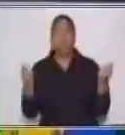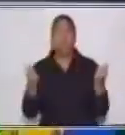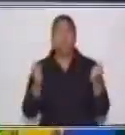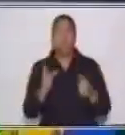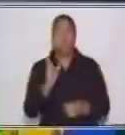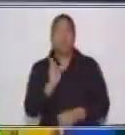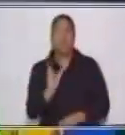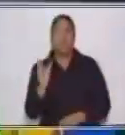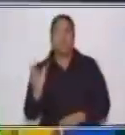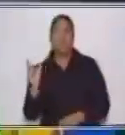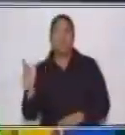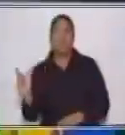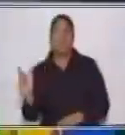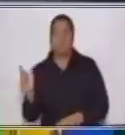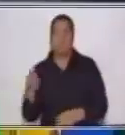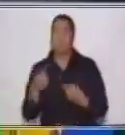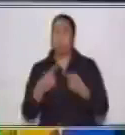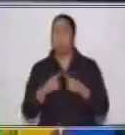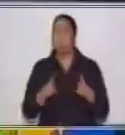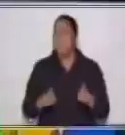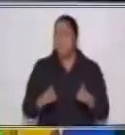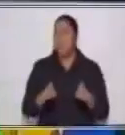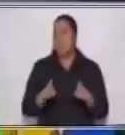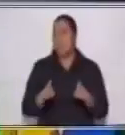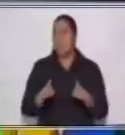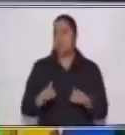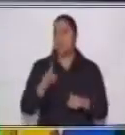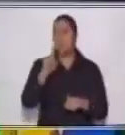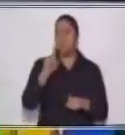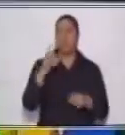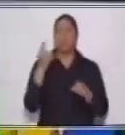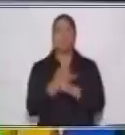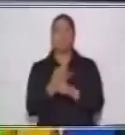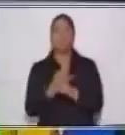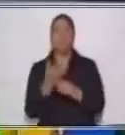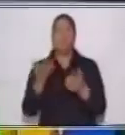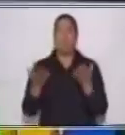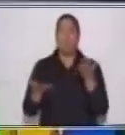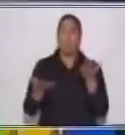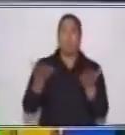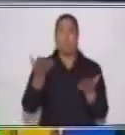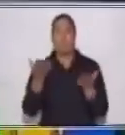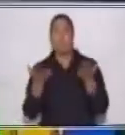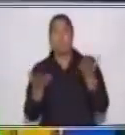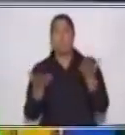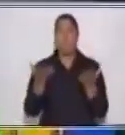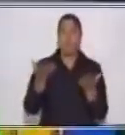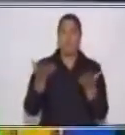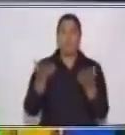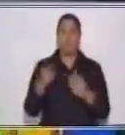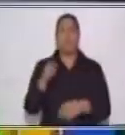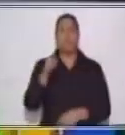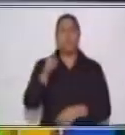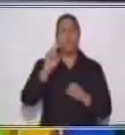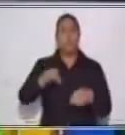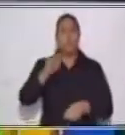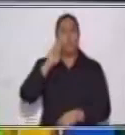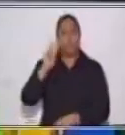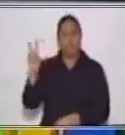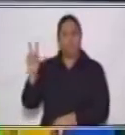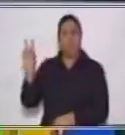de ecuaciones, pero con nuestra balanza? Puedes observar ahorita que